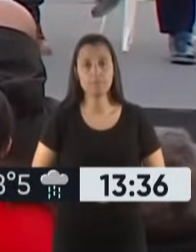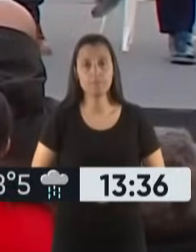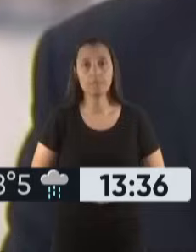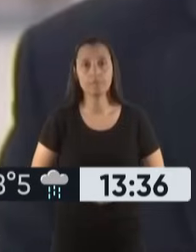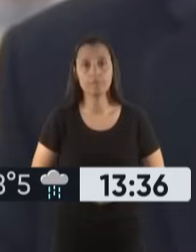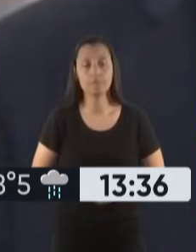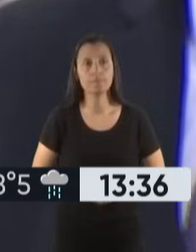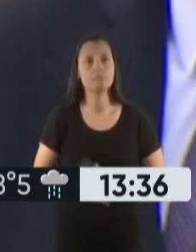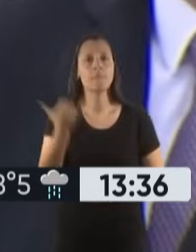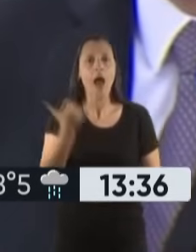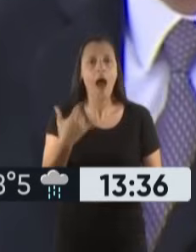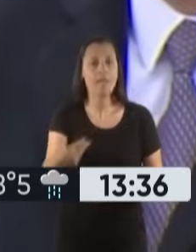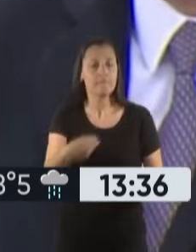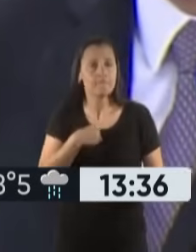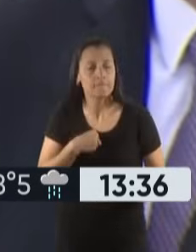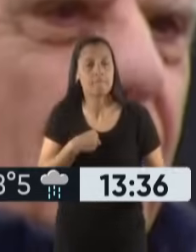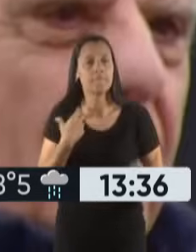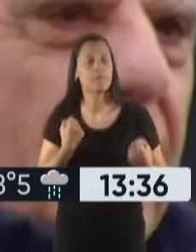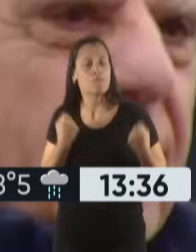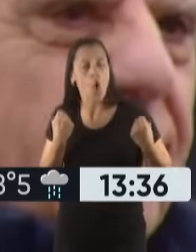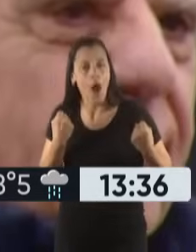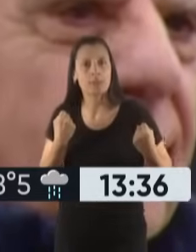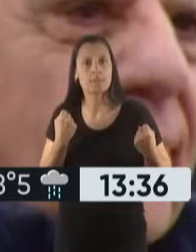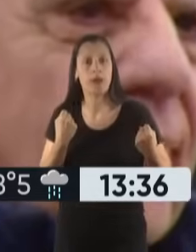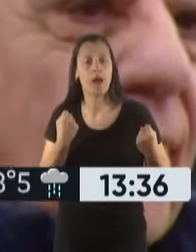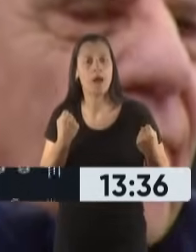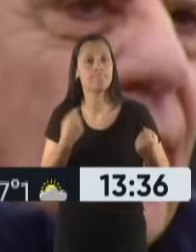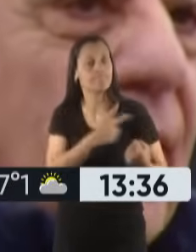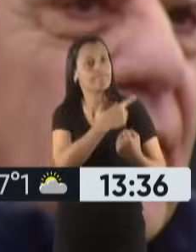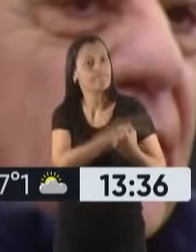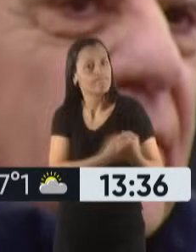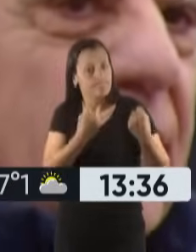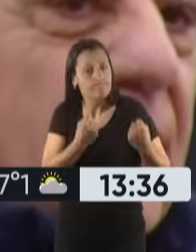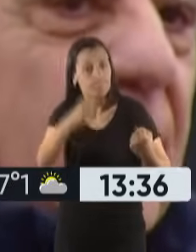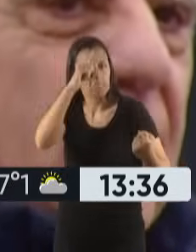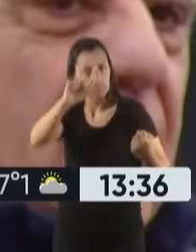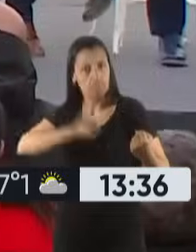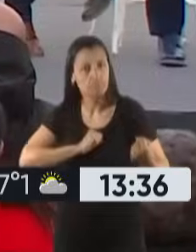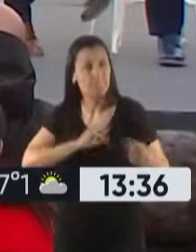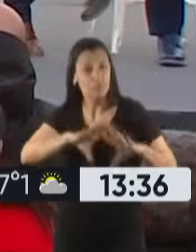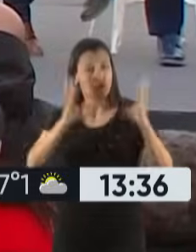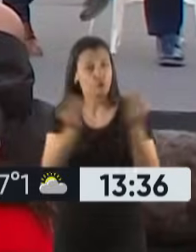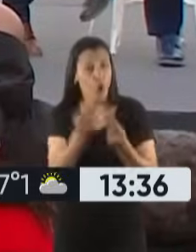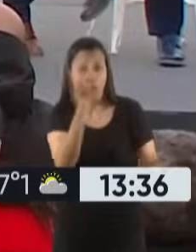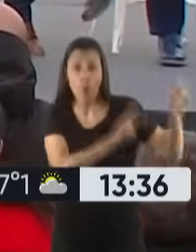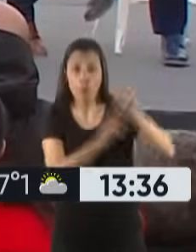la pasión, la fuerza, el coraje para